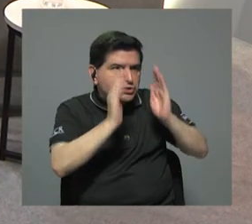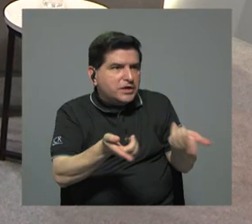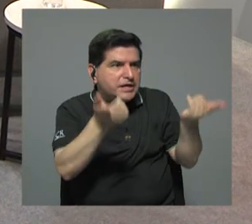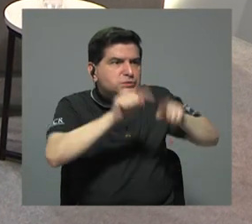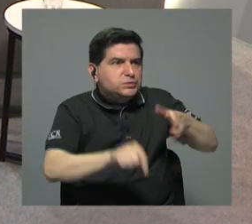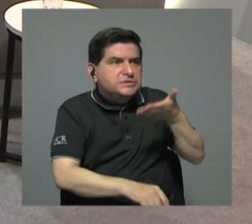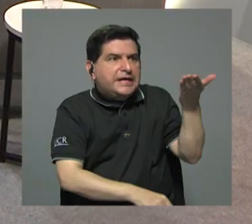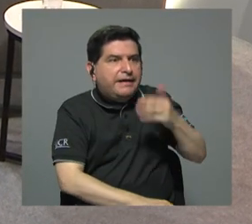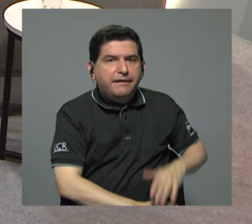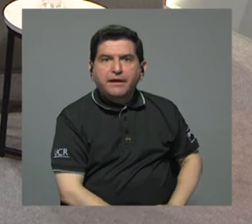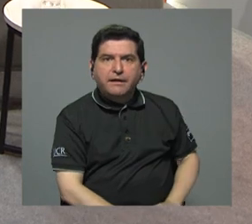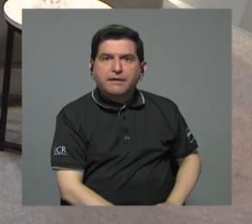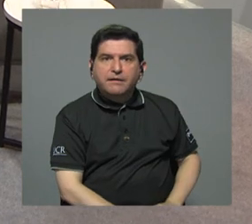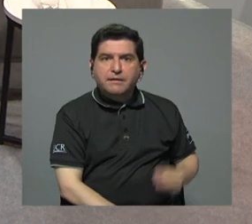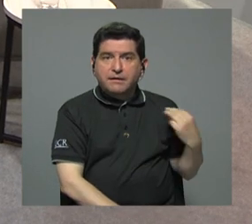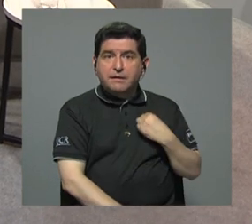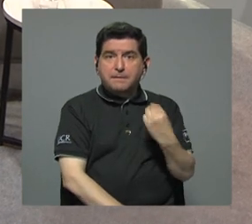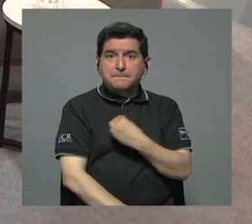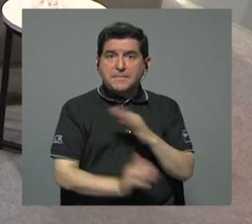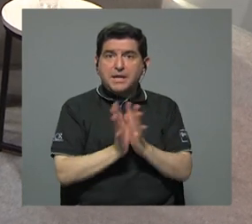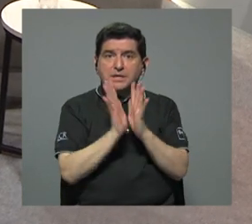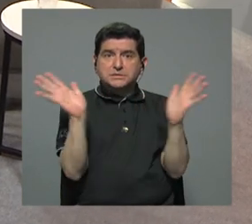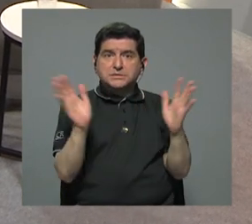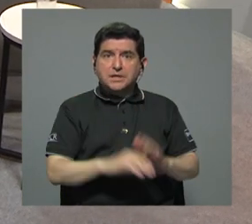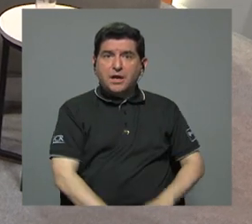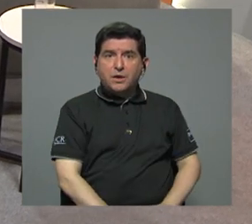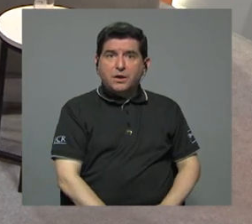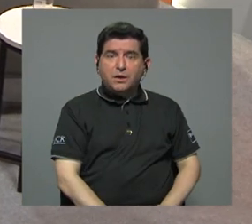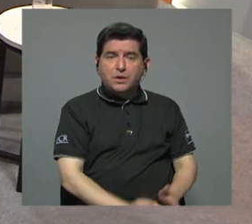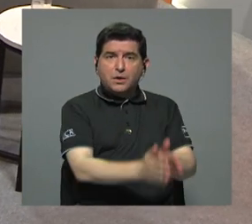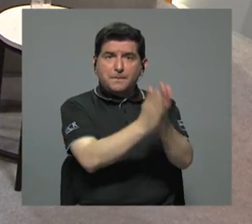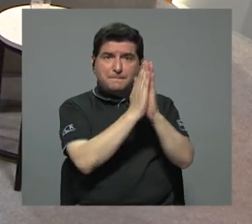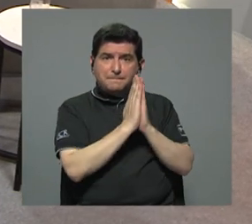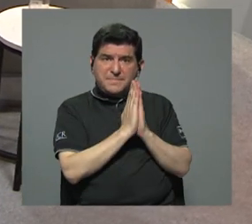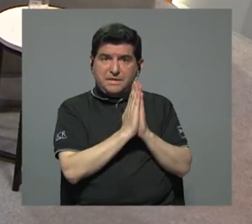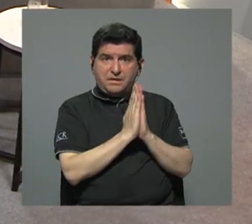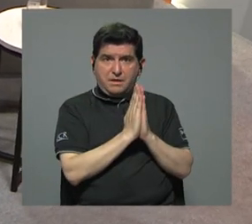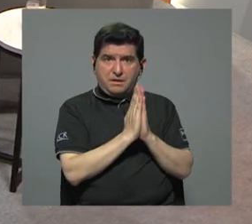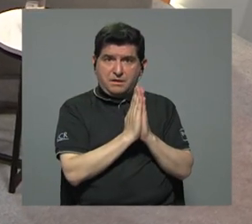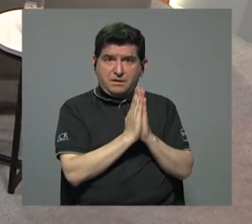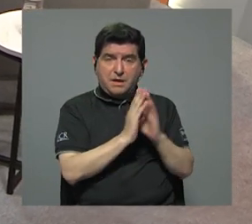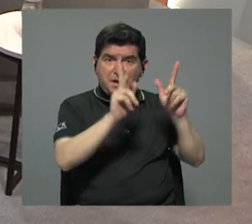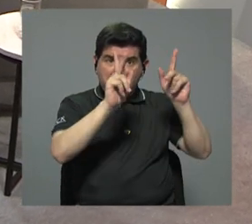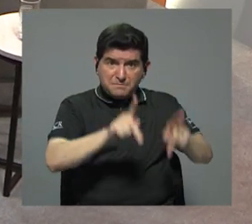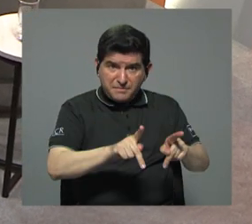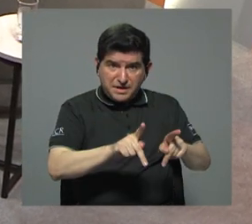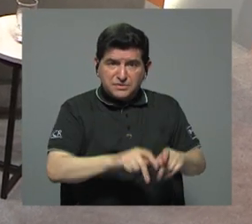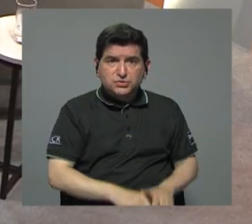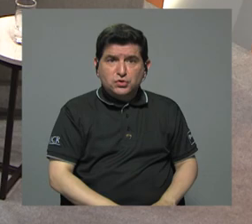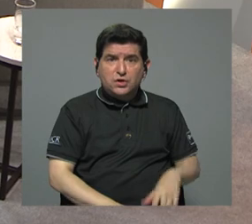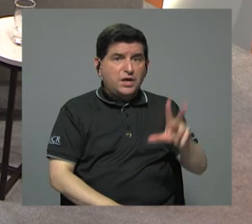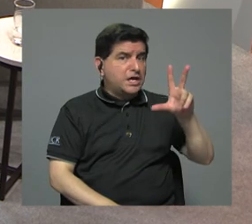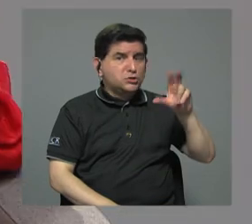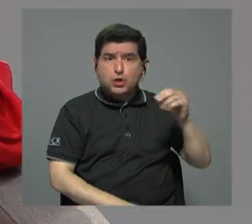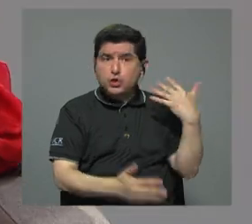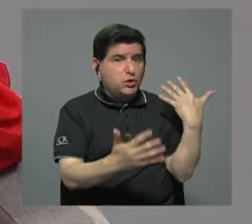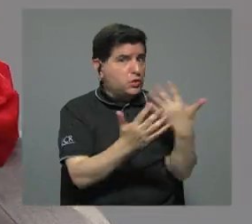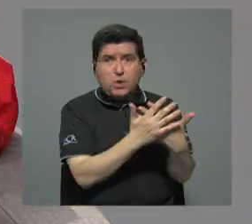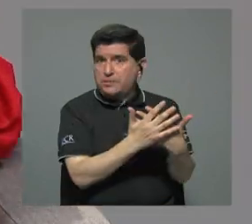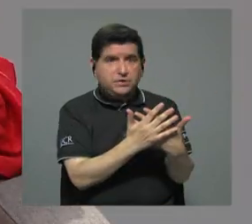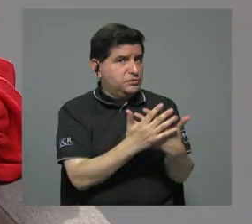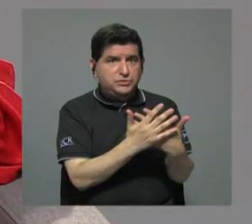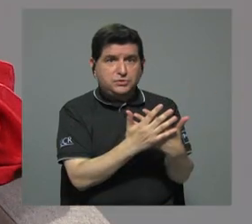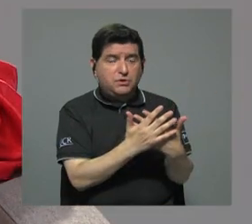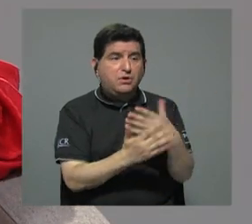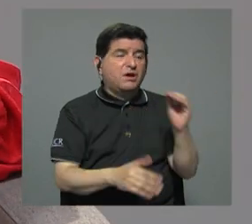ocurre y el ministerio público está pidiendo que las personas no sean encarceladas y se